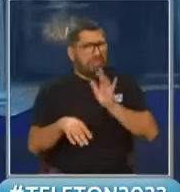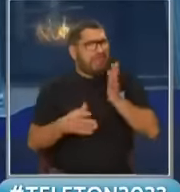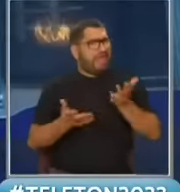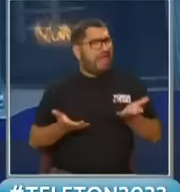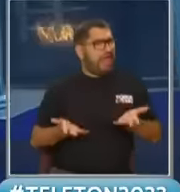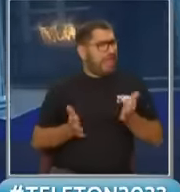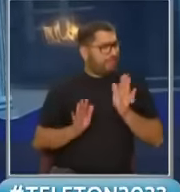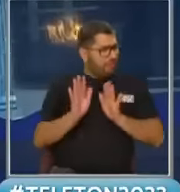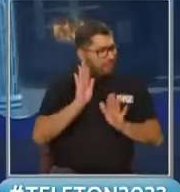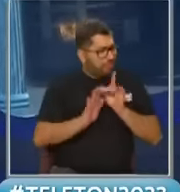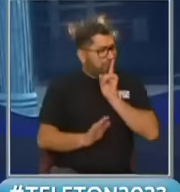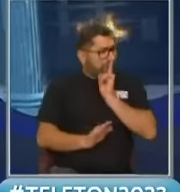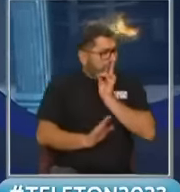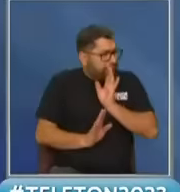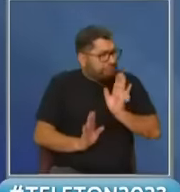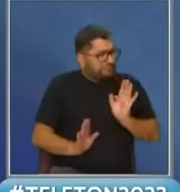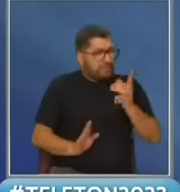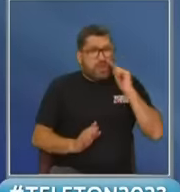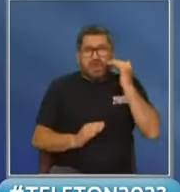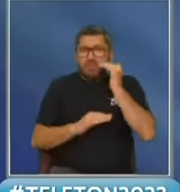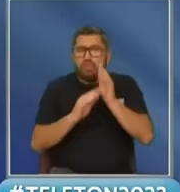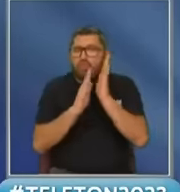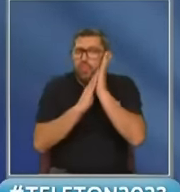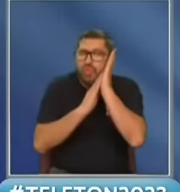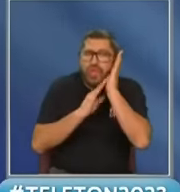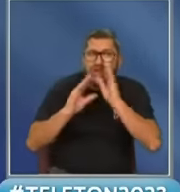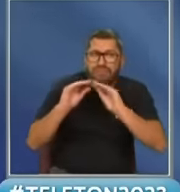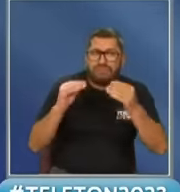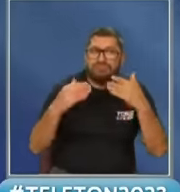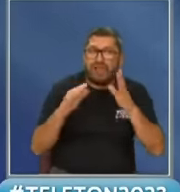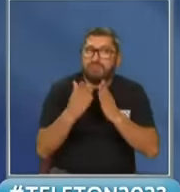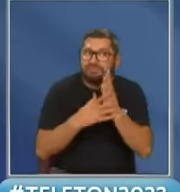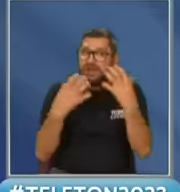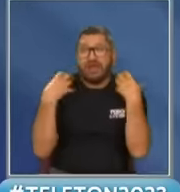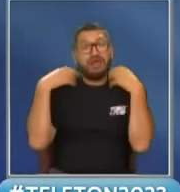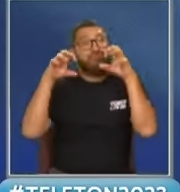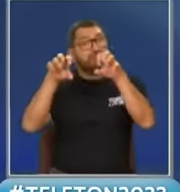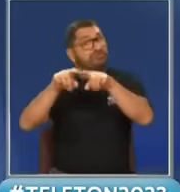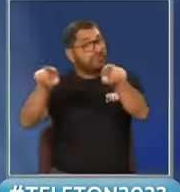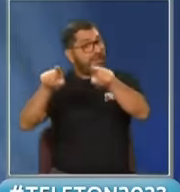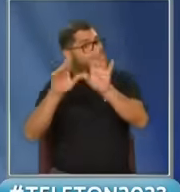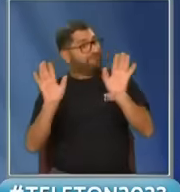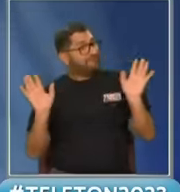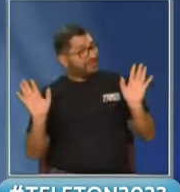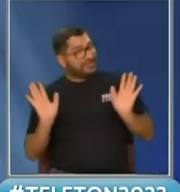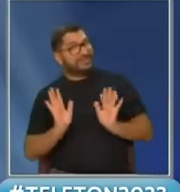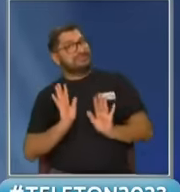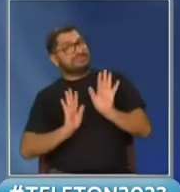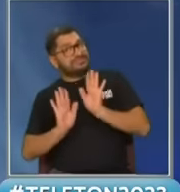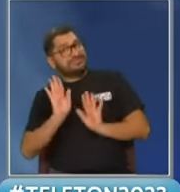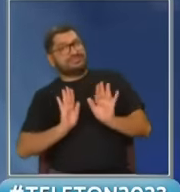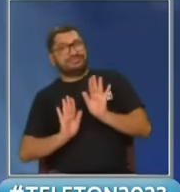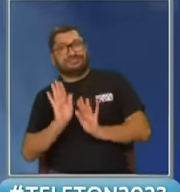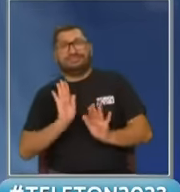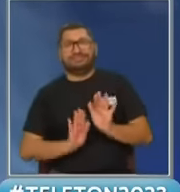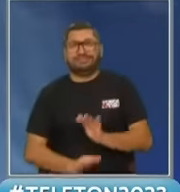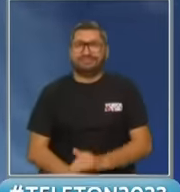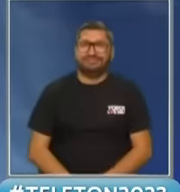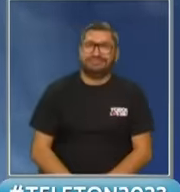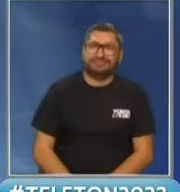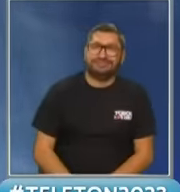Qué responsable, ¿ah? Qué responsable. Felicitaciones. ¡Tiempo! Todos